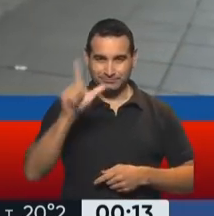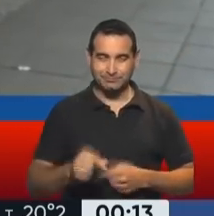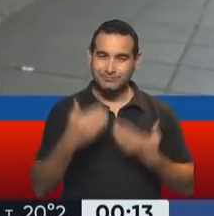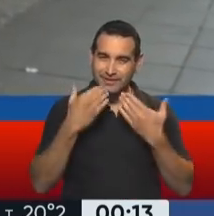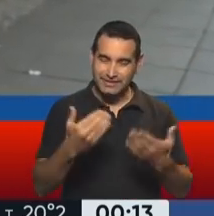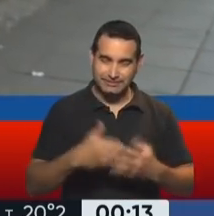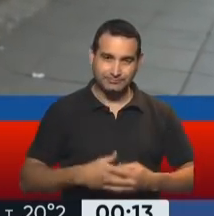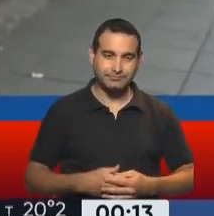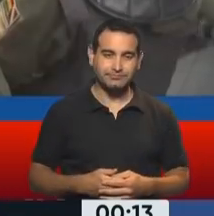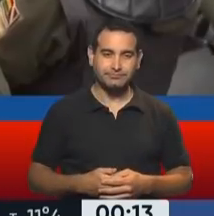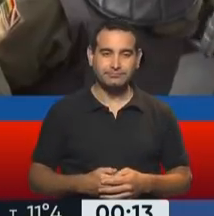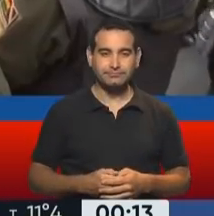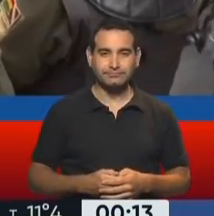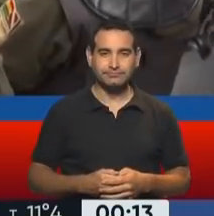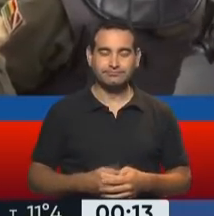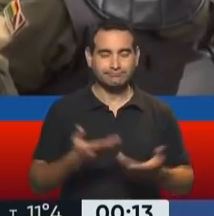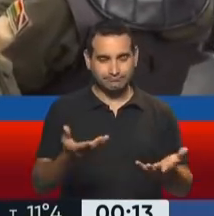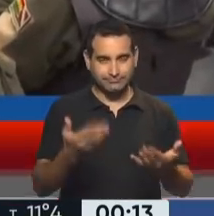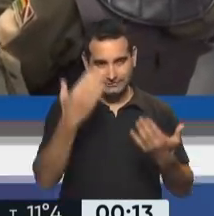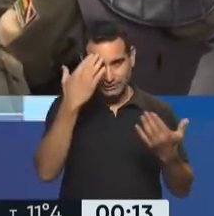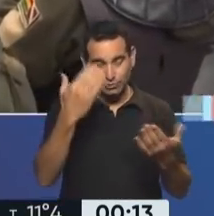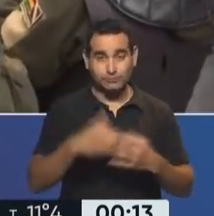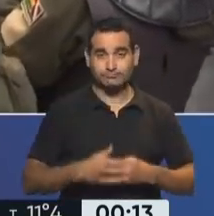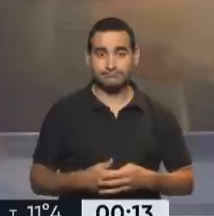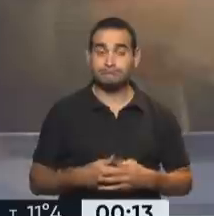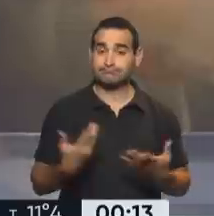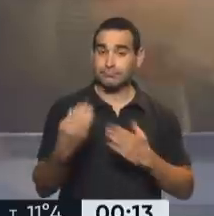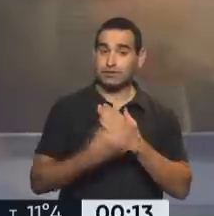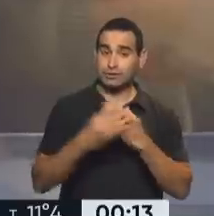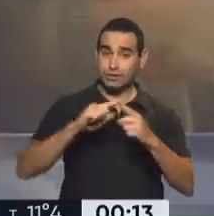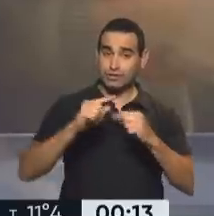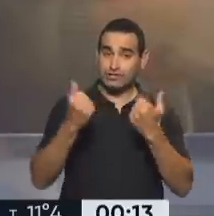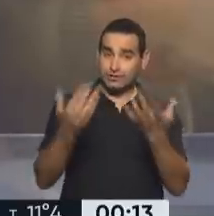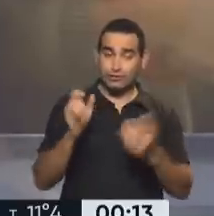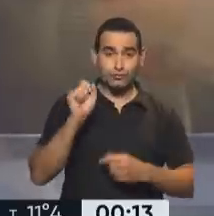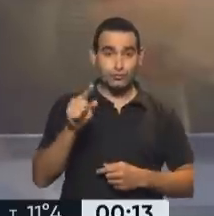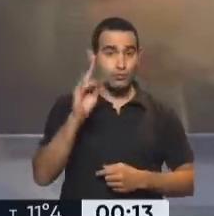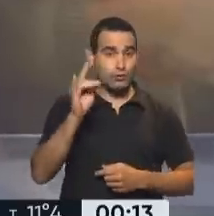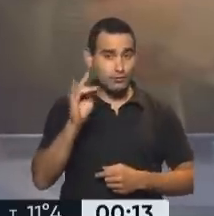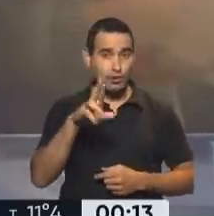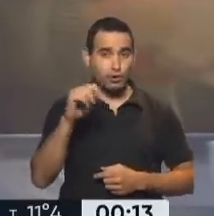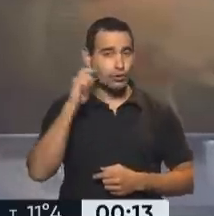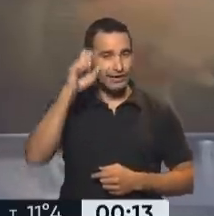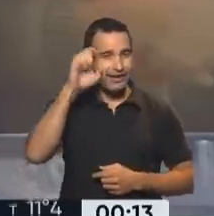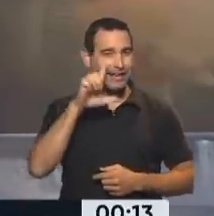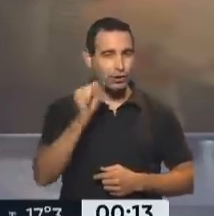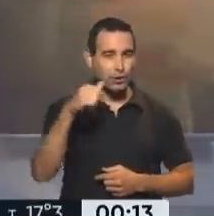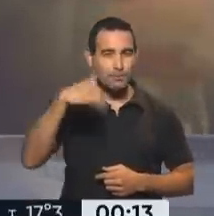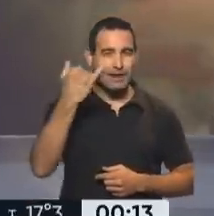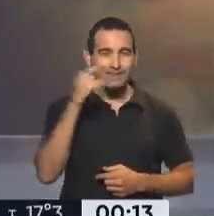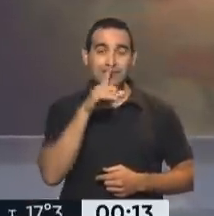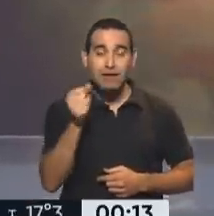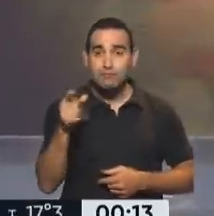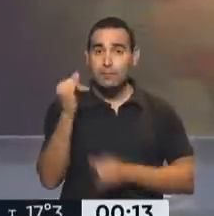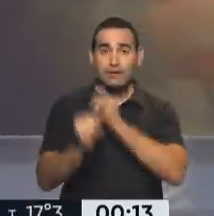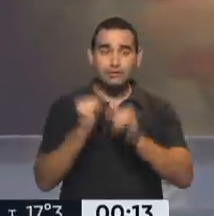amable. A ustedes, saludos. Bien, el canciller de Bolivia, entonces, Rogelio Maita, con este detalle de lo que